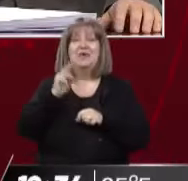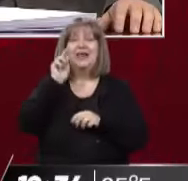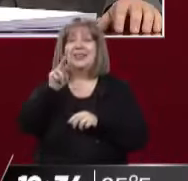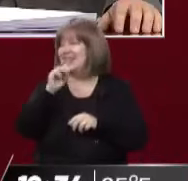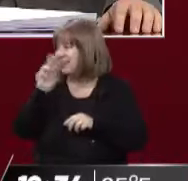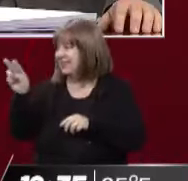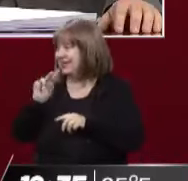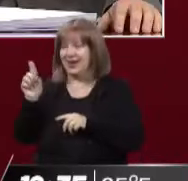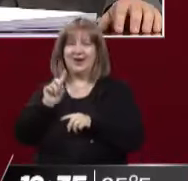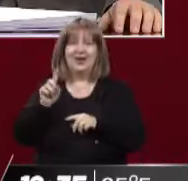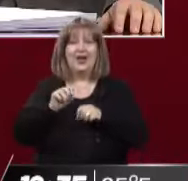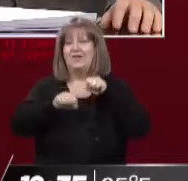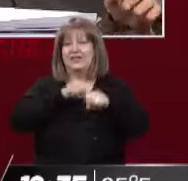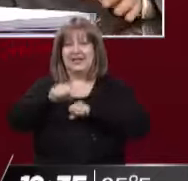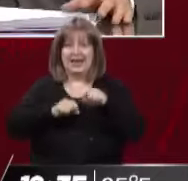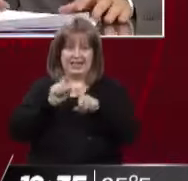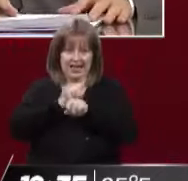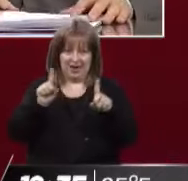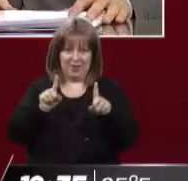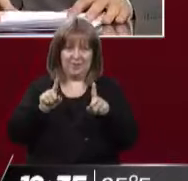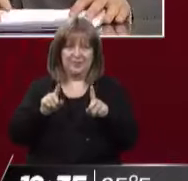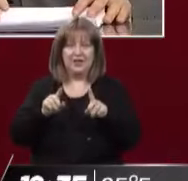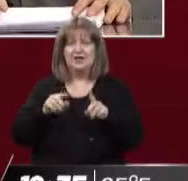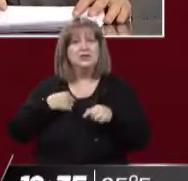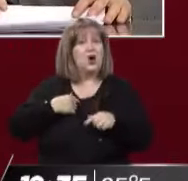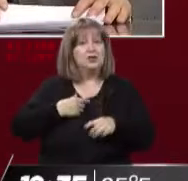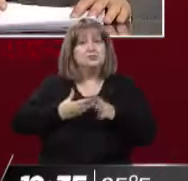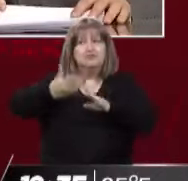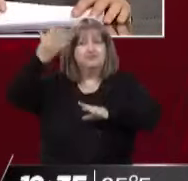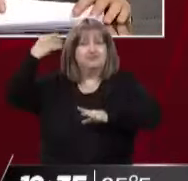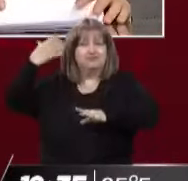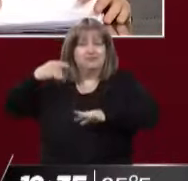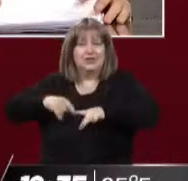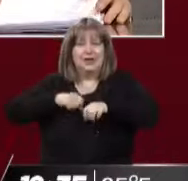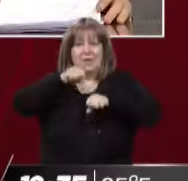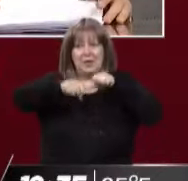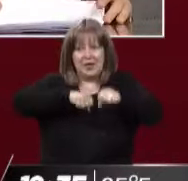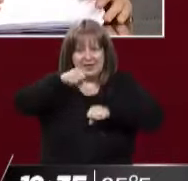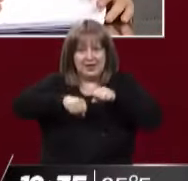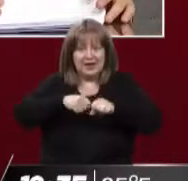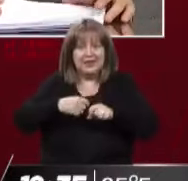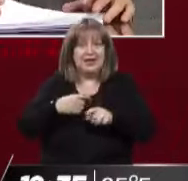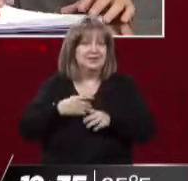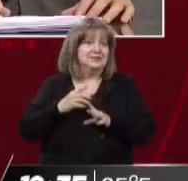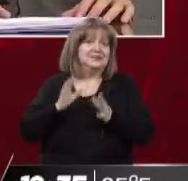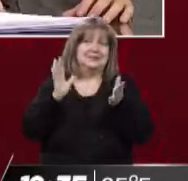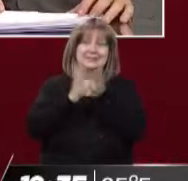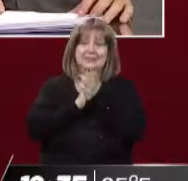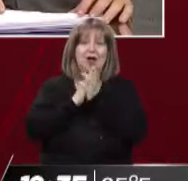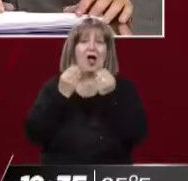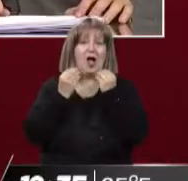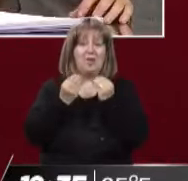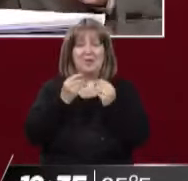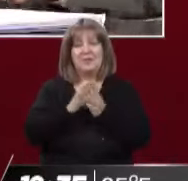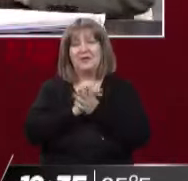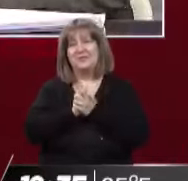al costado. No, no, no, ni ahí, creo que. Bien. Va, hace tanto que no ando en bicicleta que dicen que nunca uno se olvida de entonces andar en no bicicleta. Puedes recorrer África en bicicleta,